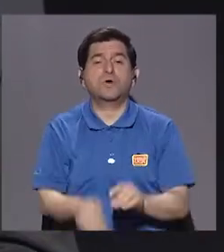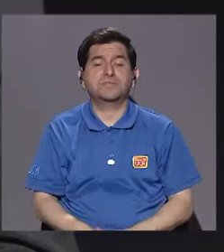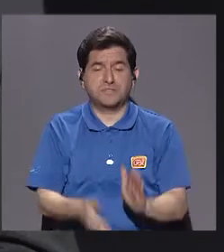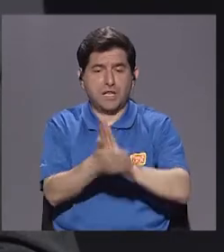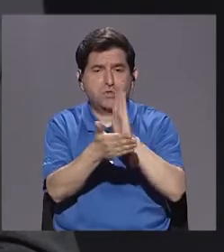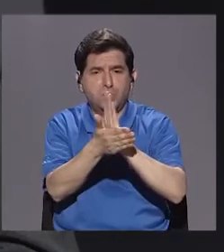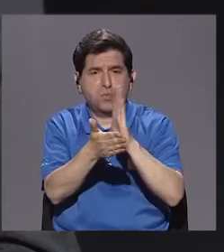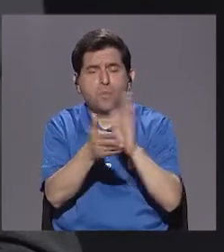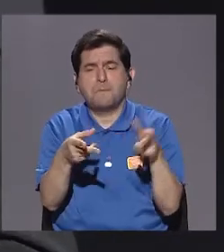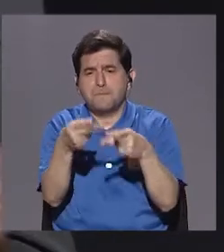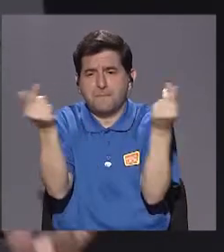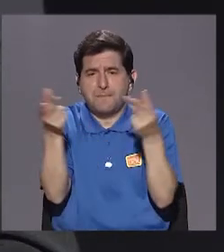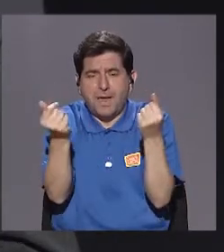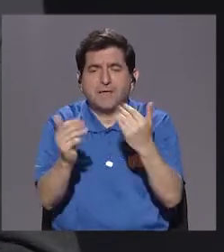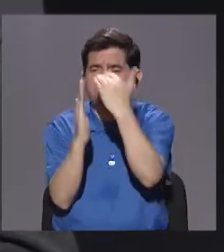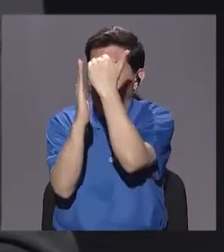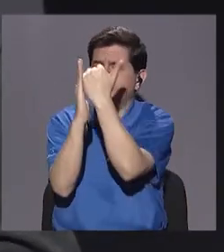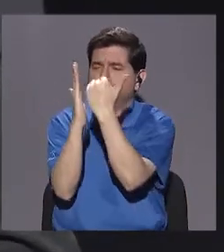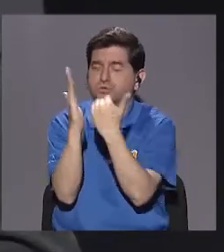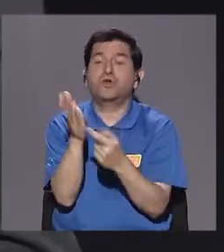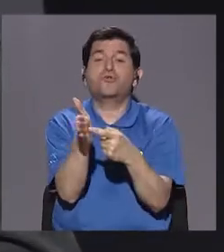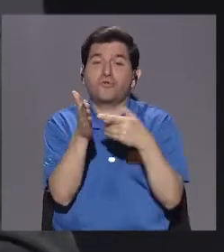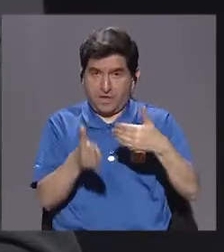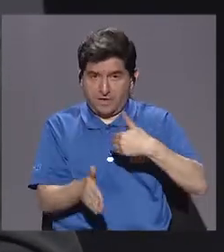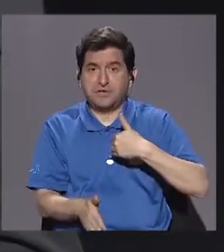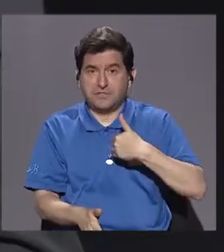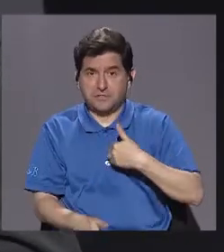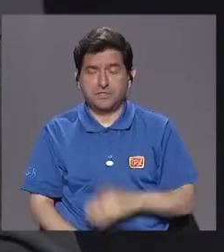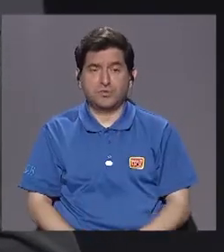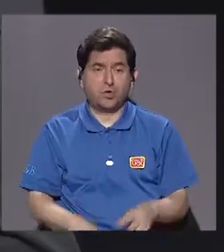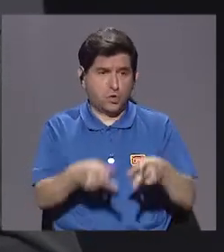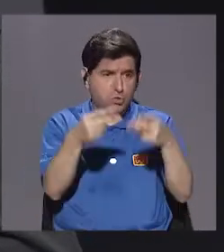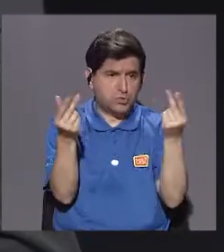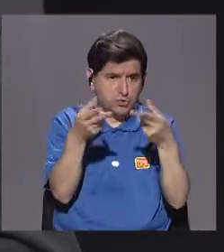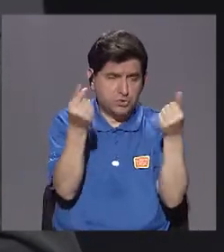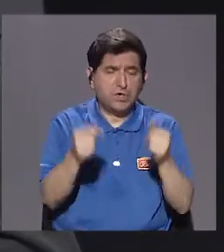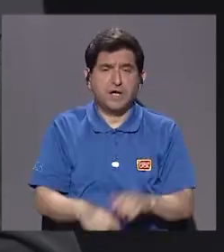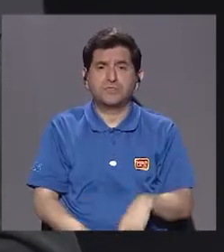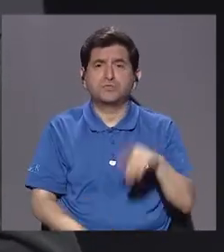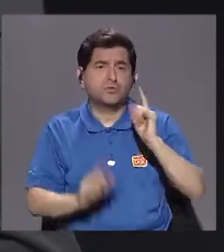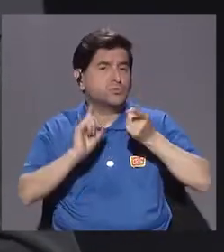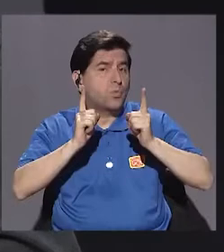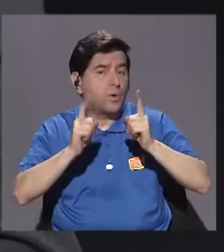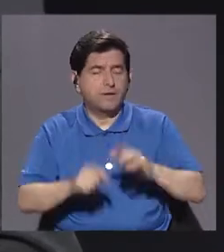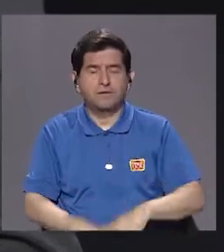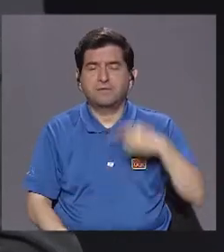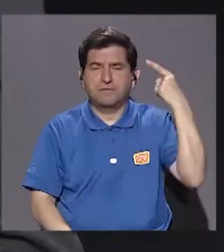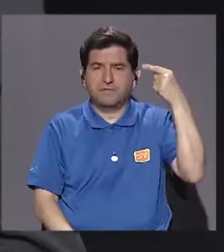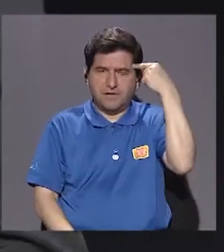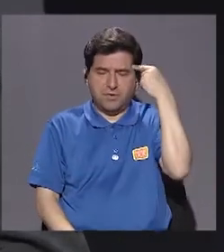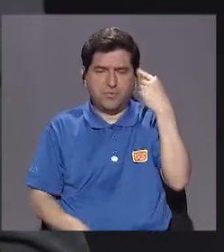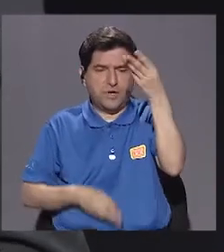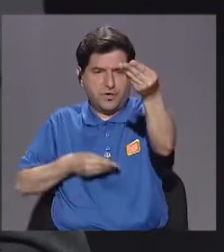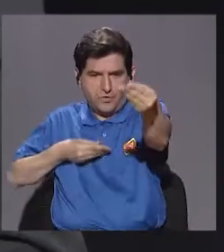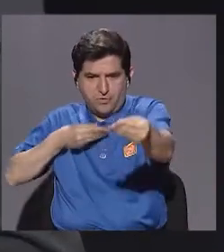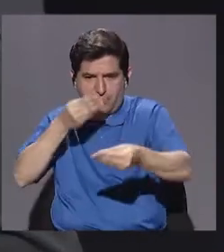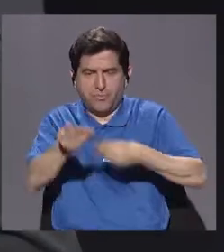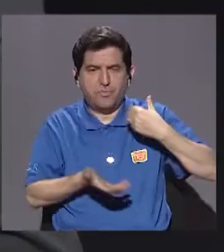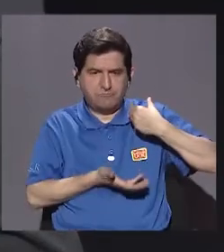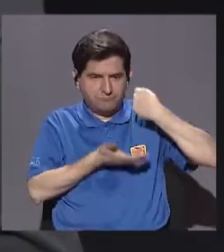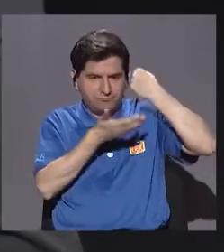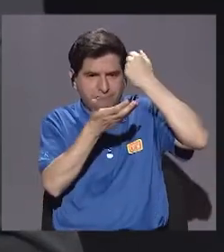una liquidación de sus gastos que para hay una serie de requisitos de que gastos que tienen que tener esos gastos y el estado les reembolsará